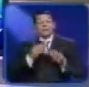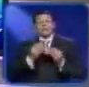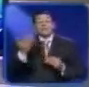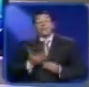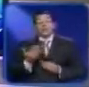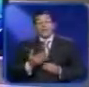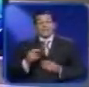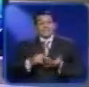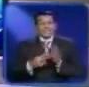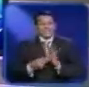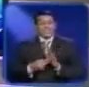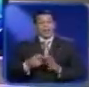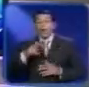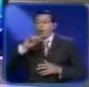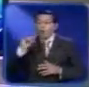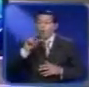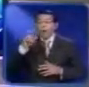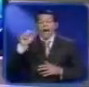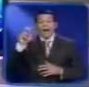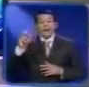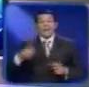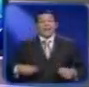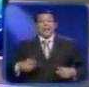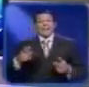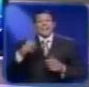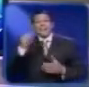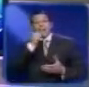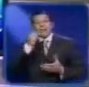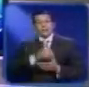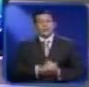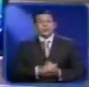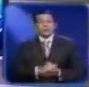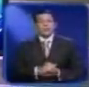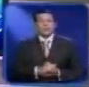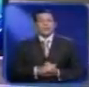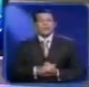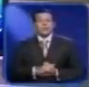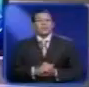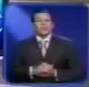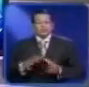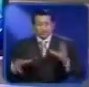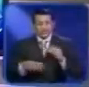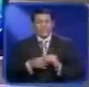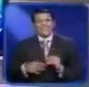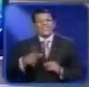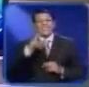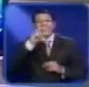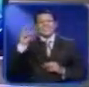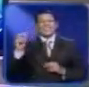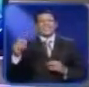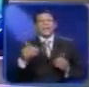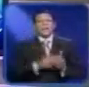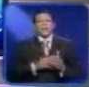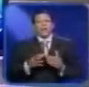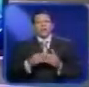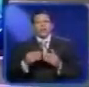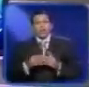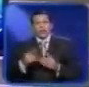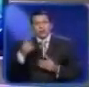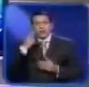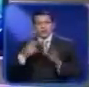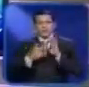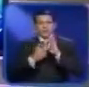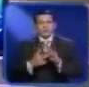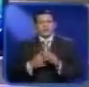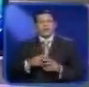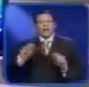el mismo Juanes quien vele por los gastos del concierto, los cuales suman casi $300,000. Veamos el reporte de